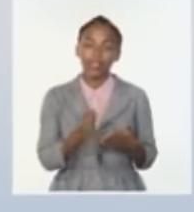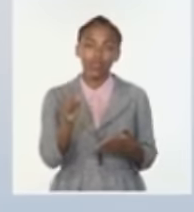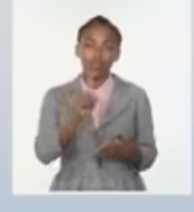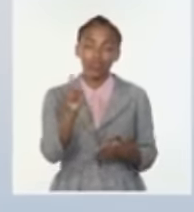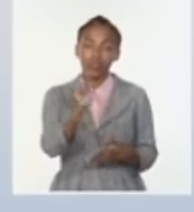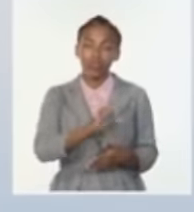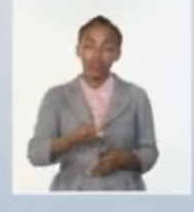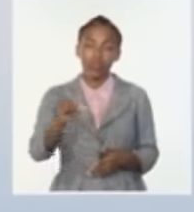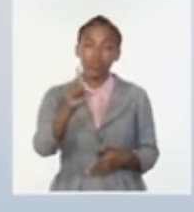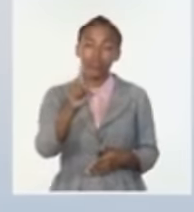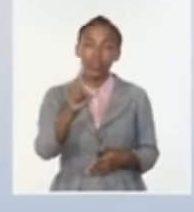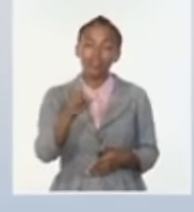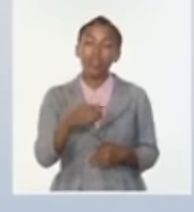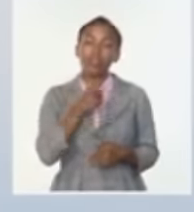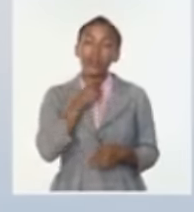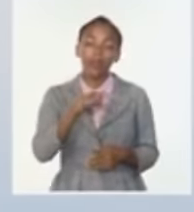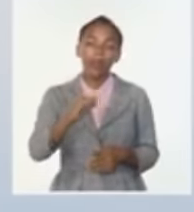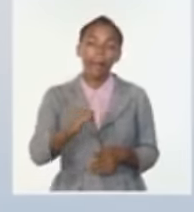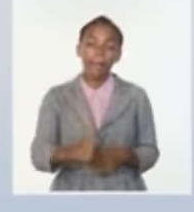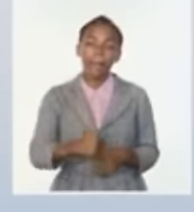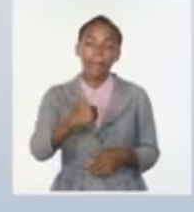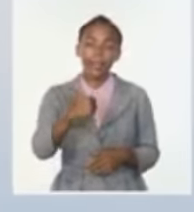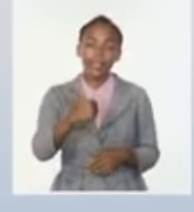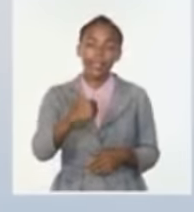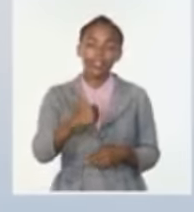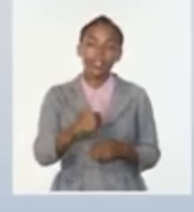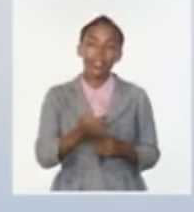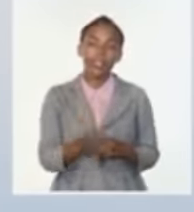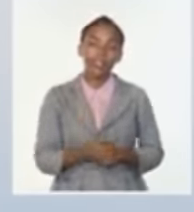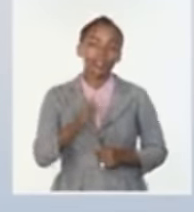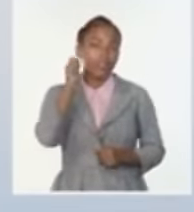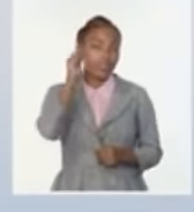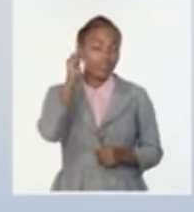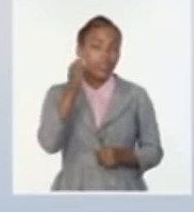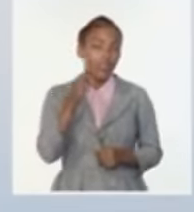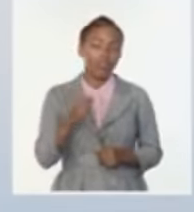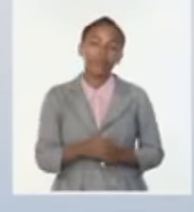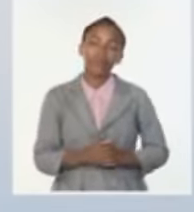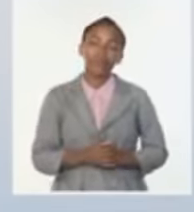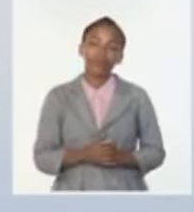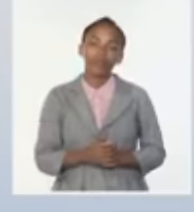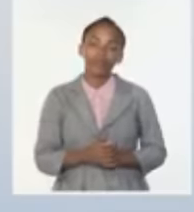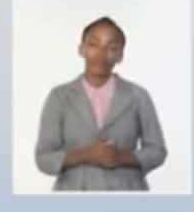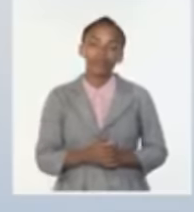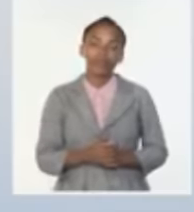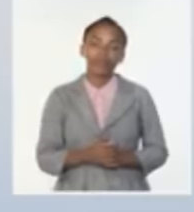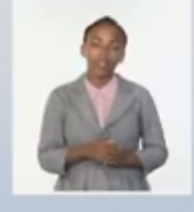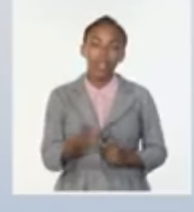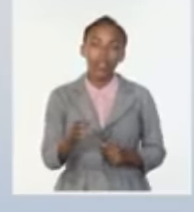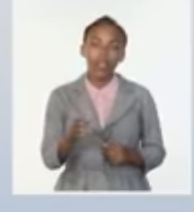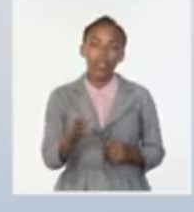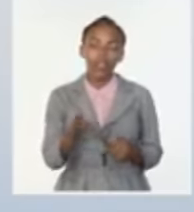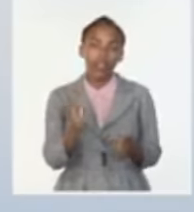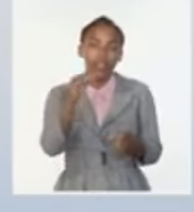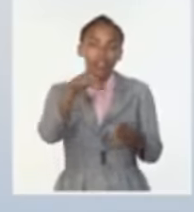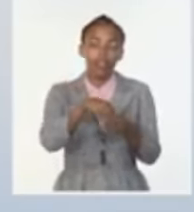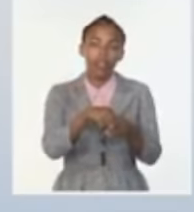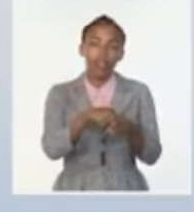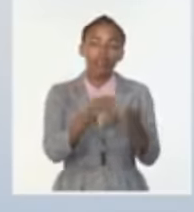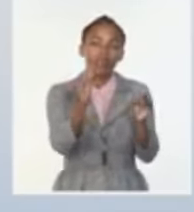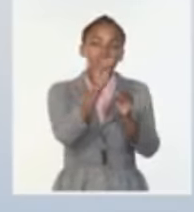la compañera Mercedes López Acea, ha estado inmersa junto con los compañeros de economía en toda la actualización de las